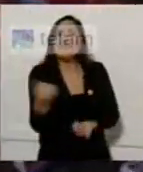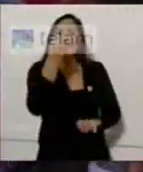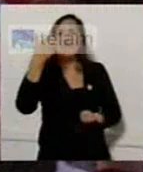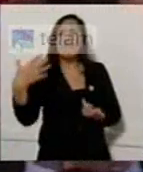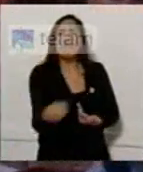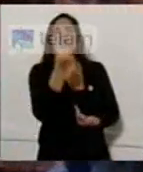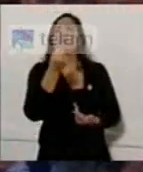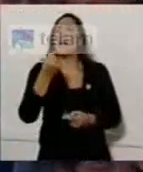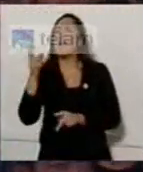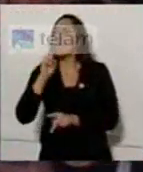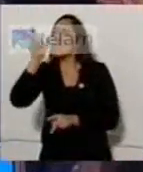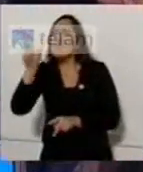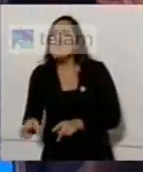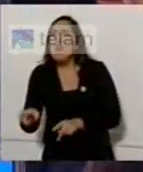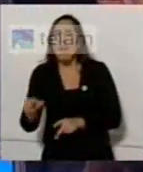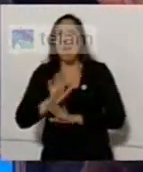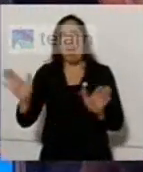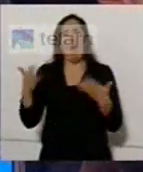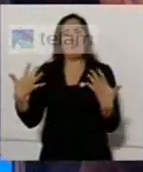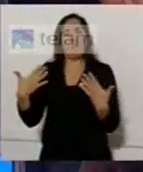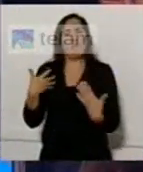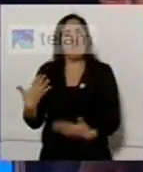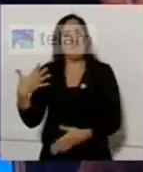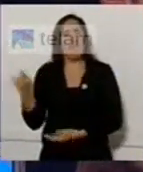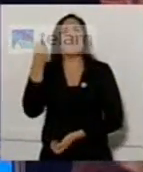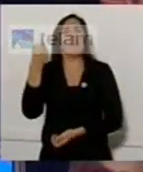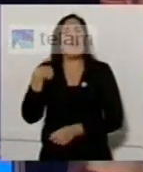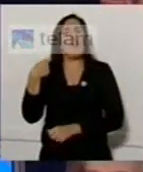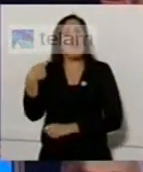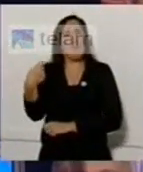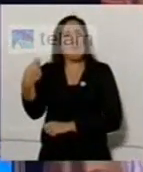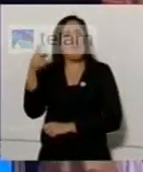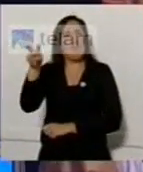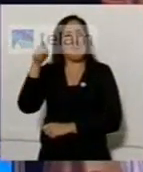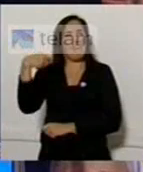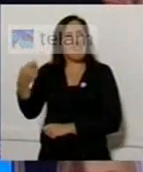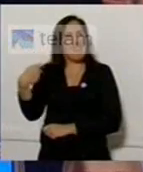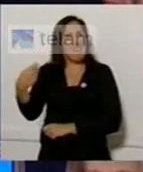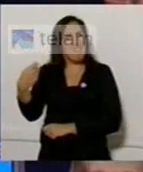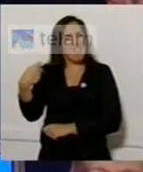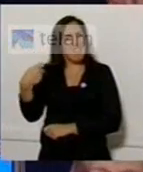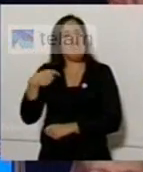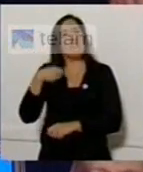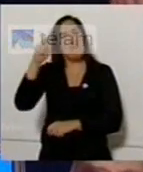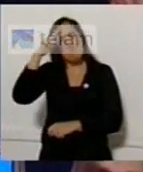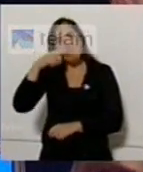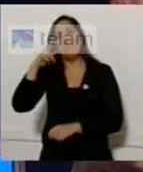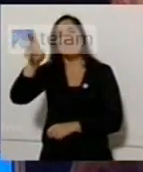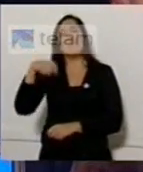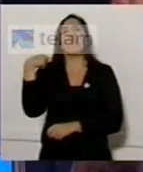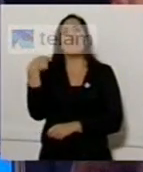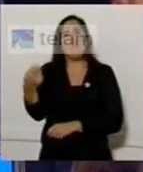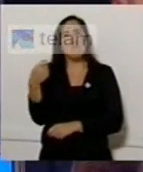que pudo jubilarse y que hoy cobra su jubilación que se